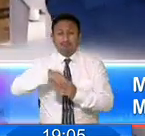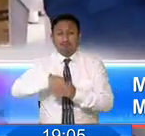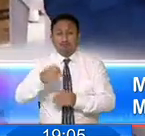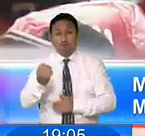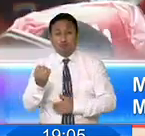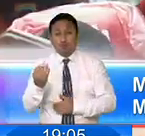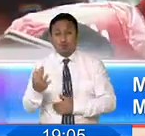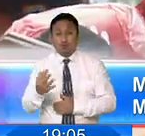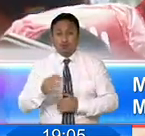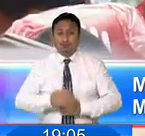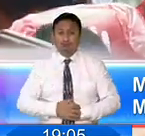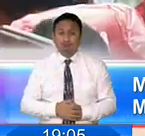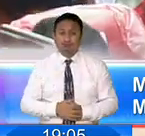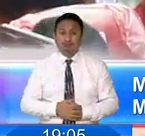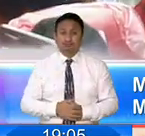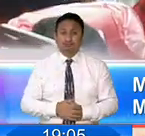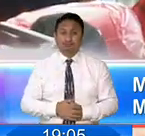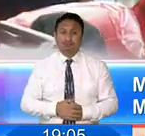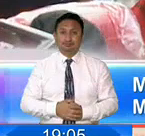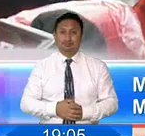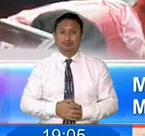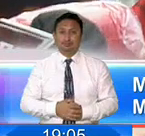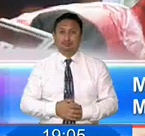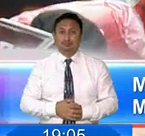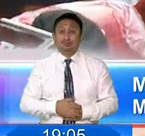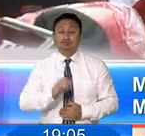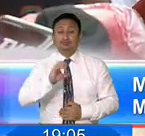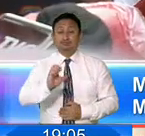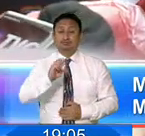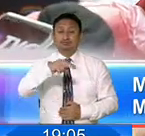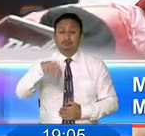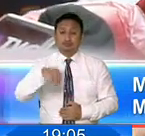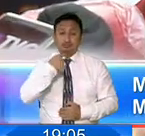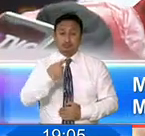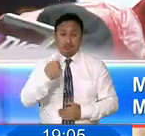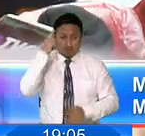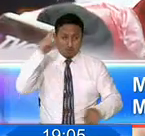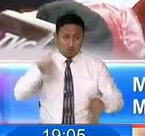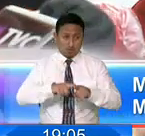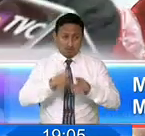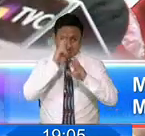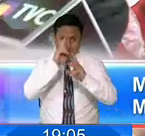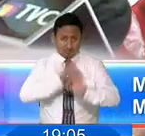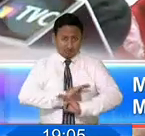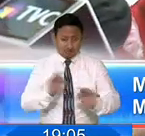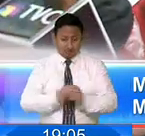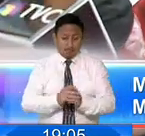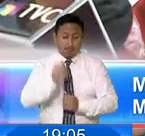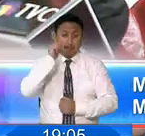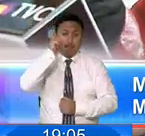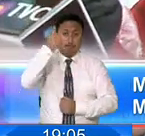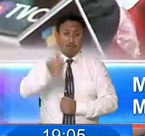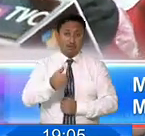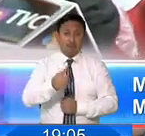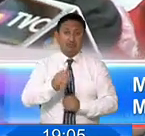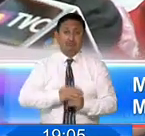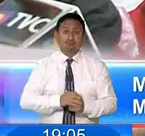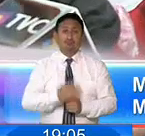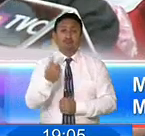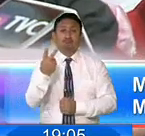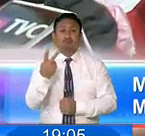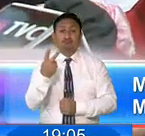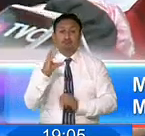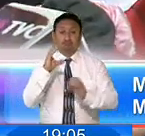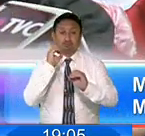es preciso y el CNE no garantiza los acuerdos, el día de mañana a las 0 horas